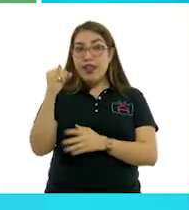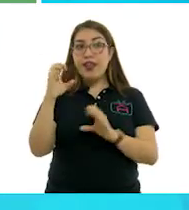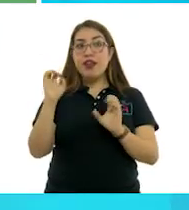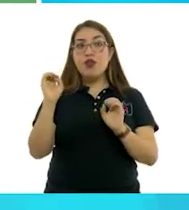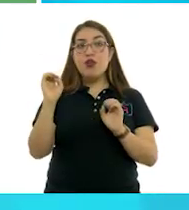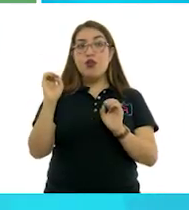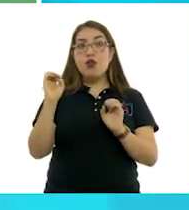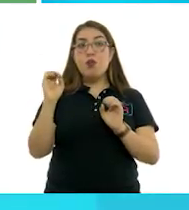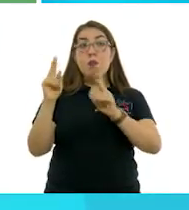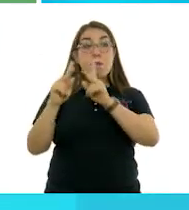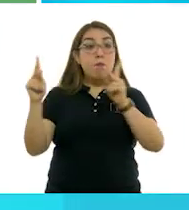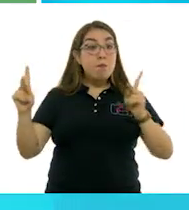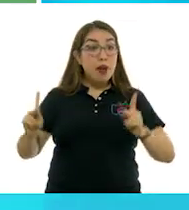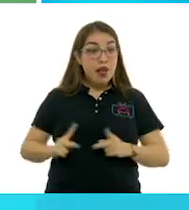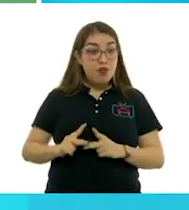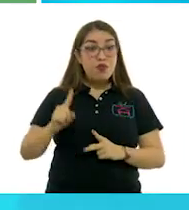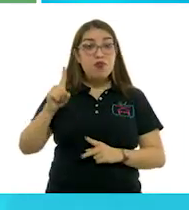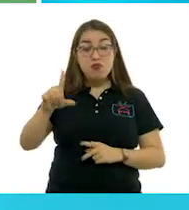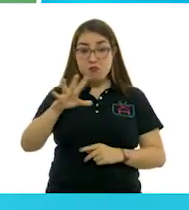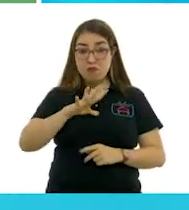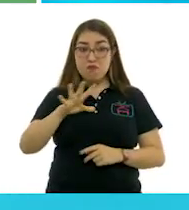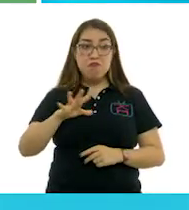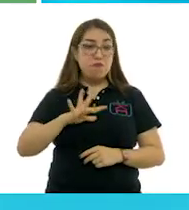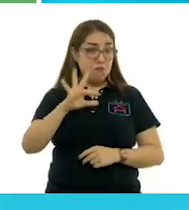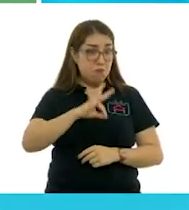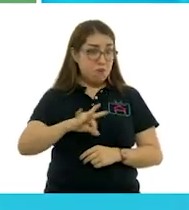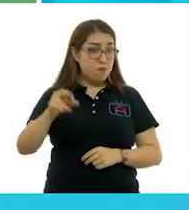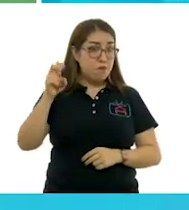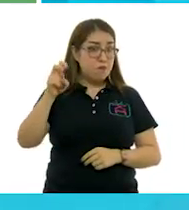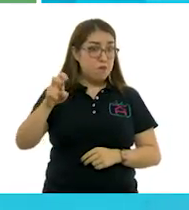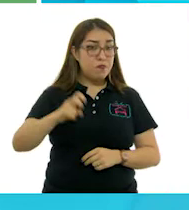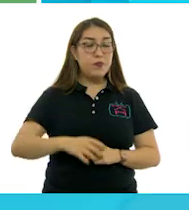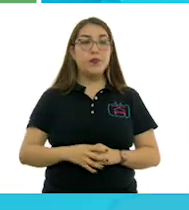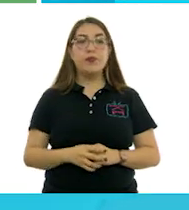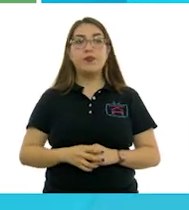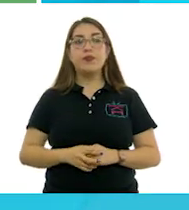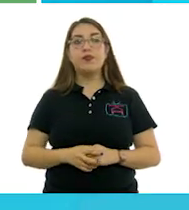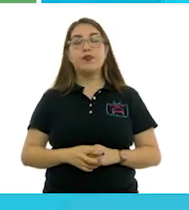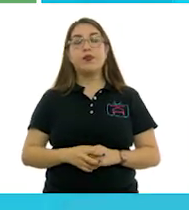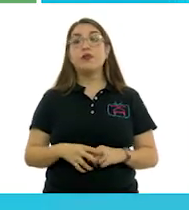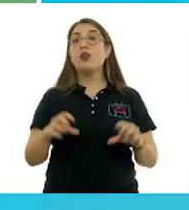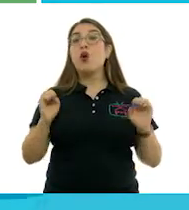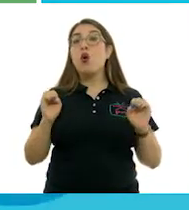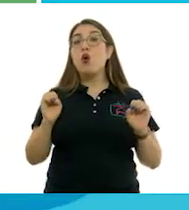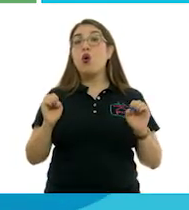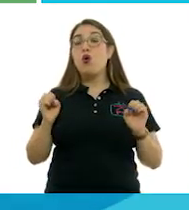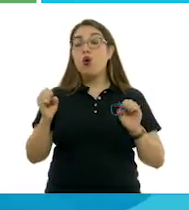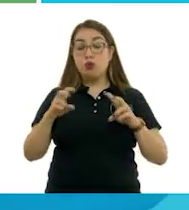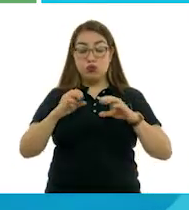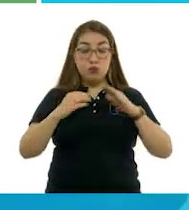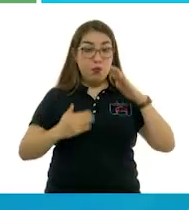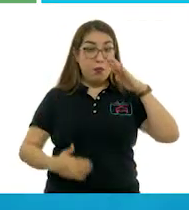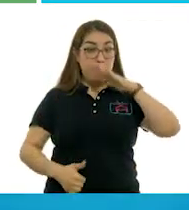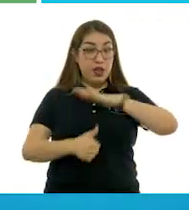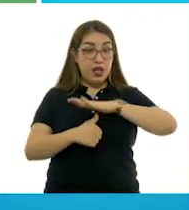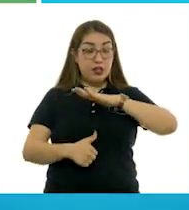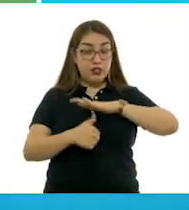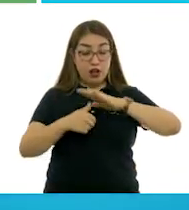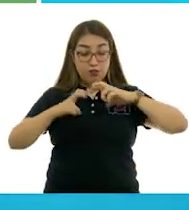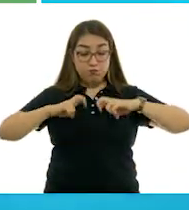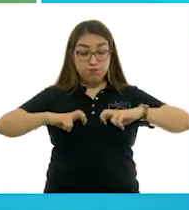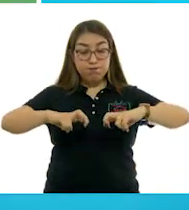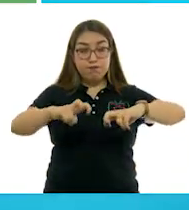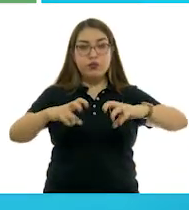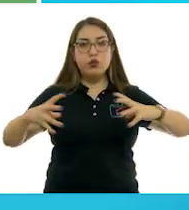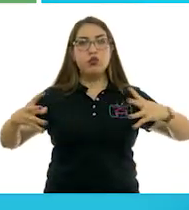patio trasero, también ese es un espacio que se puede explorar. Claro, o el comedor o la sala donde recibimos a la familia,